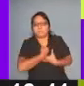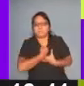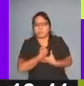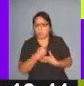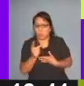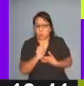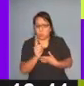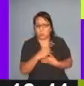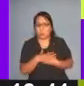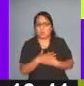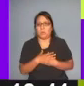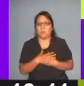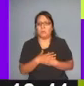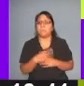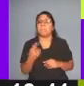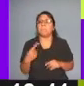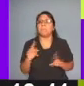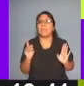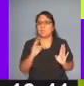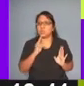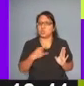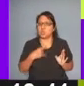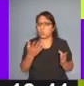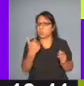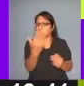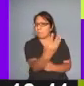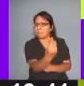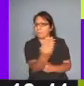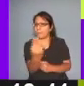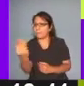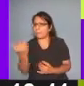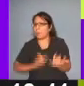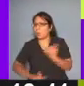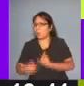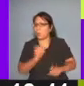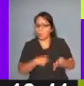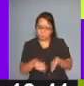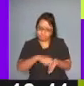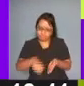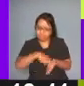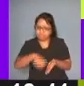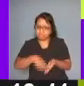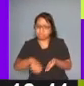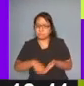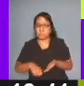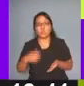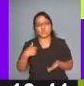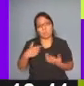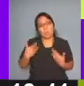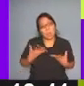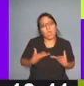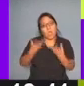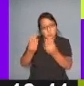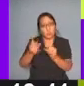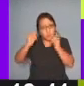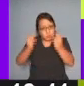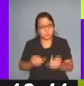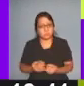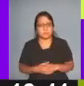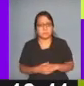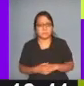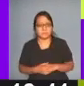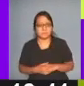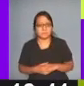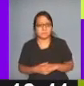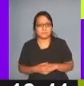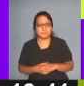marco tomé nota de todos sus requerimientos y voy a tratar de ayudarlos, por supuesto, en el